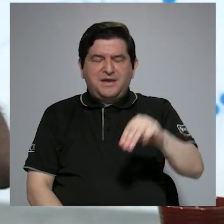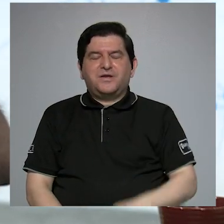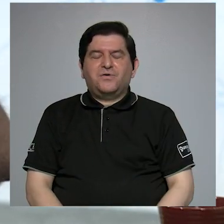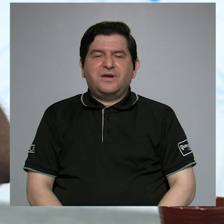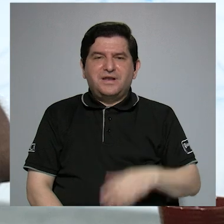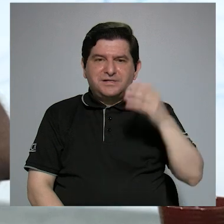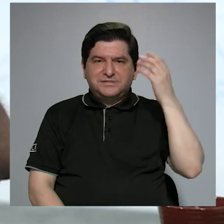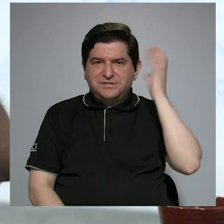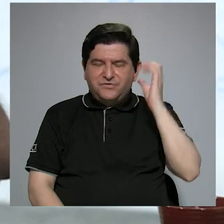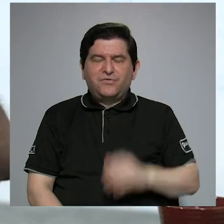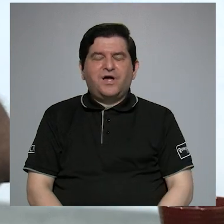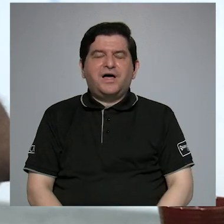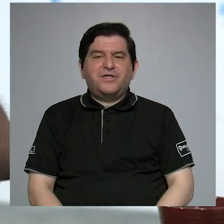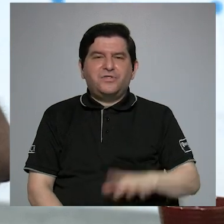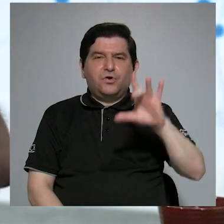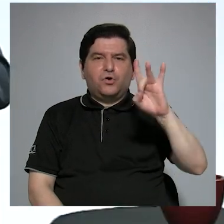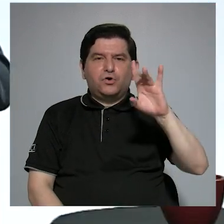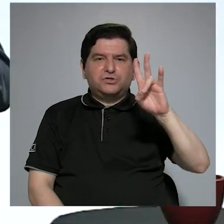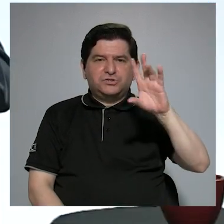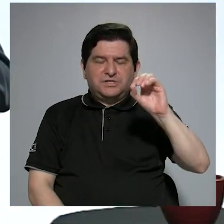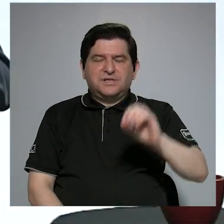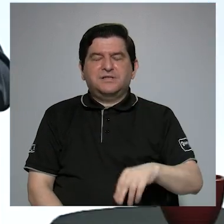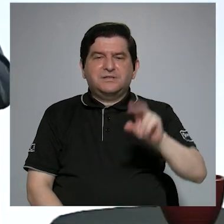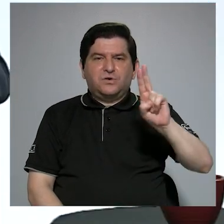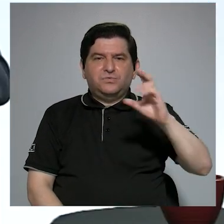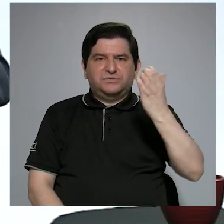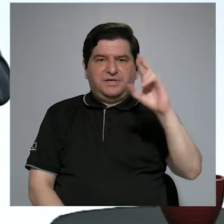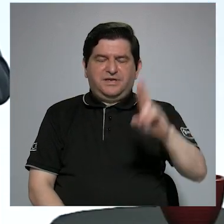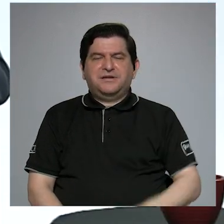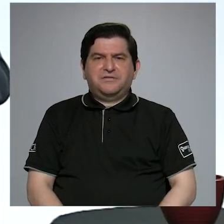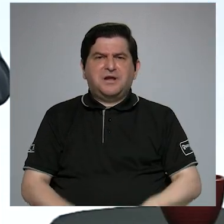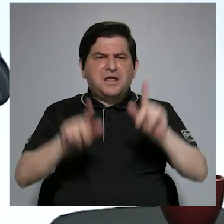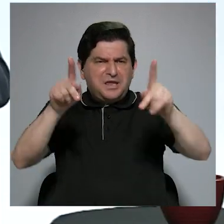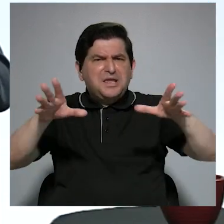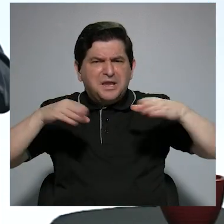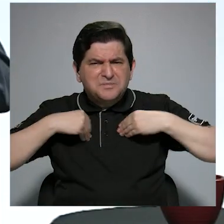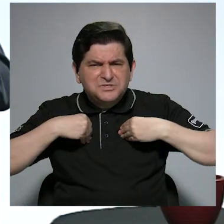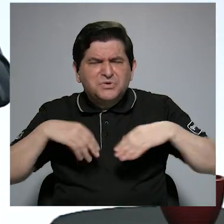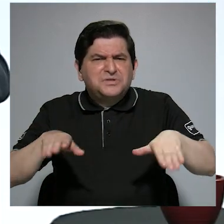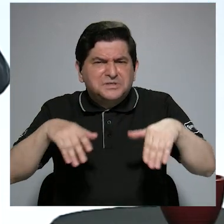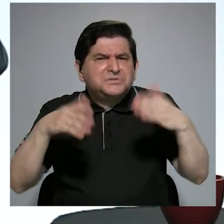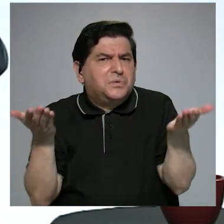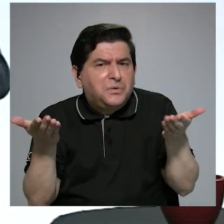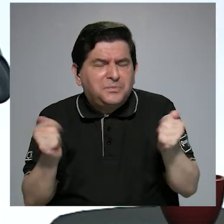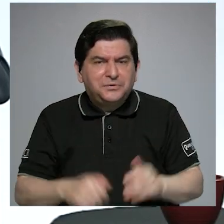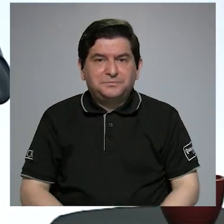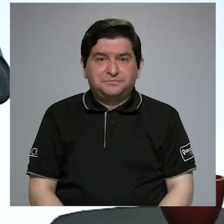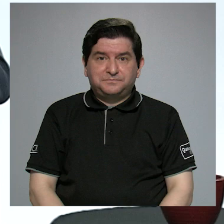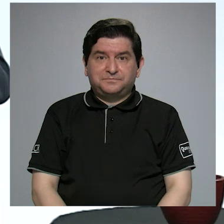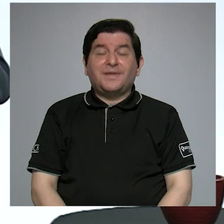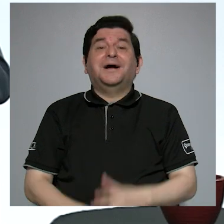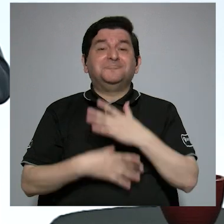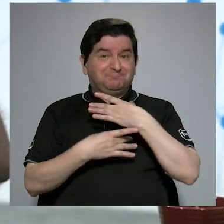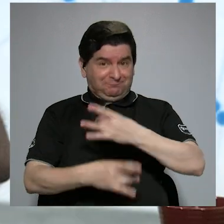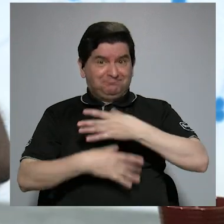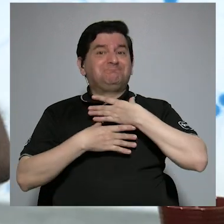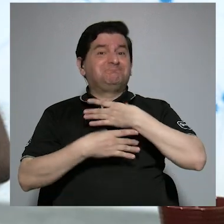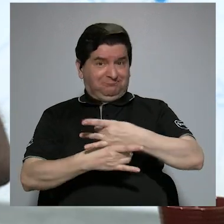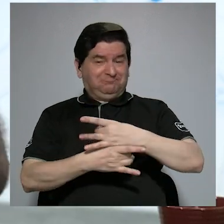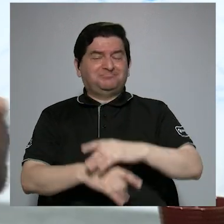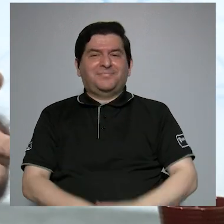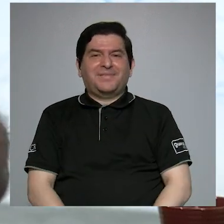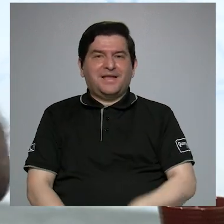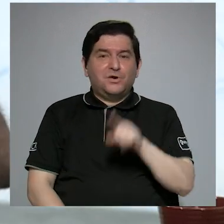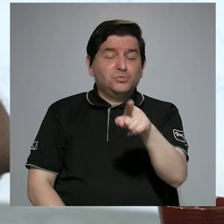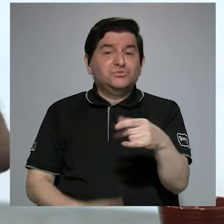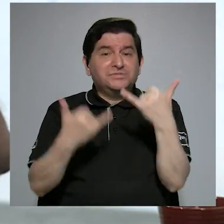Radio 870 UCR. Perfecto. La recepción del público, ¿qué sabemos? ¿Cómo lo ha tomado el público? Pues es muy interesante porque,